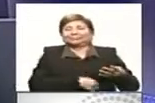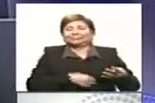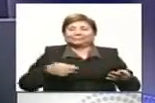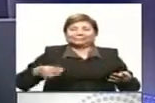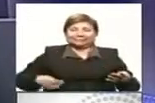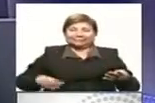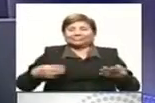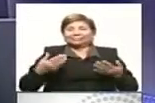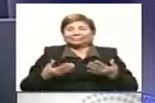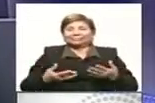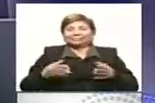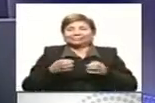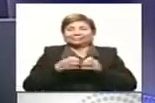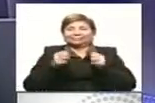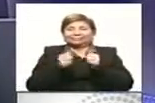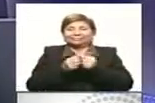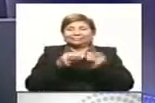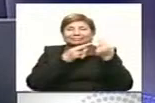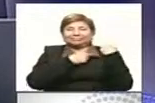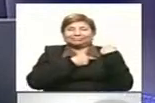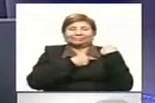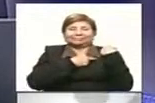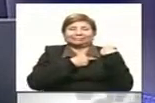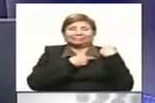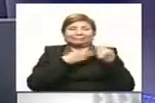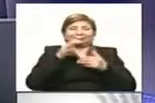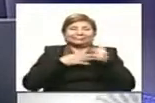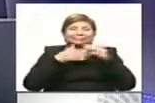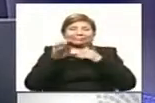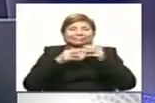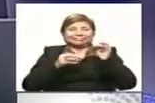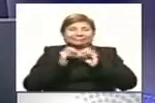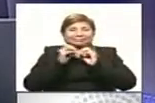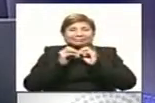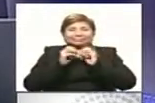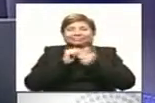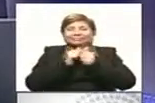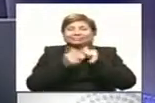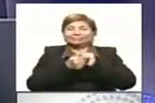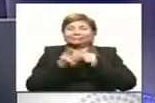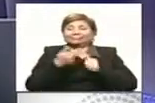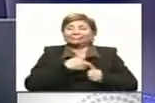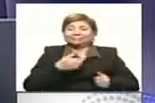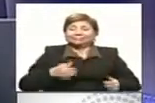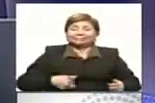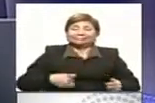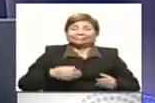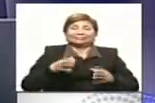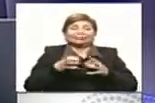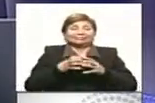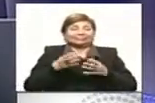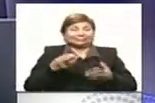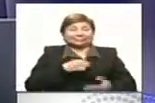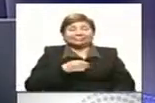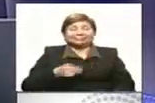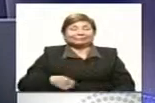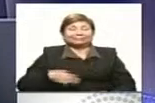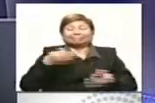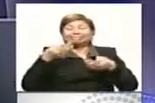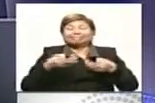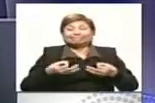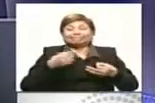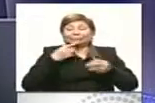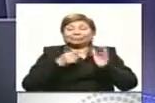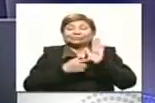de Ministros y también a los encargados de la reconstrucción con cambios. La presidenta del Consejo de Ministros, por cierto,